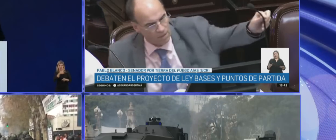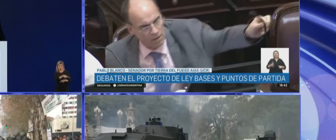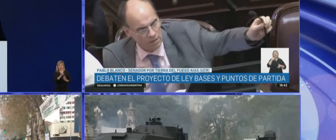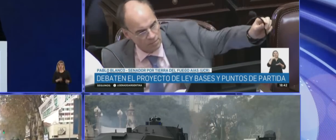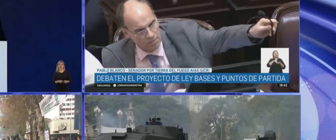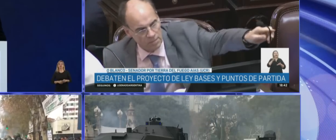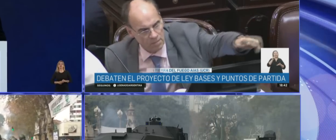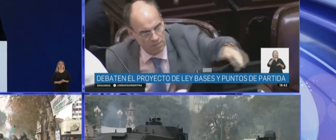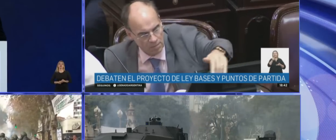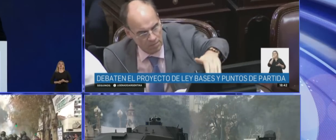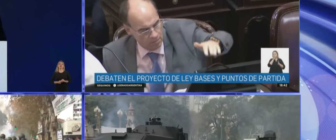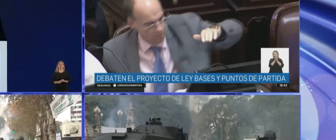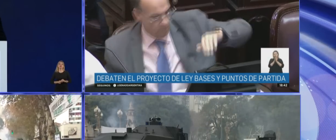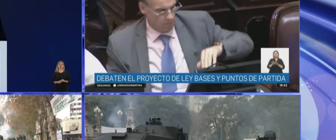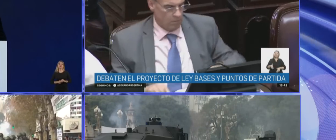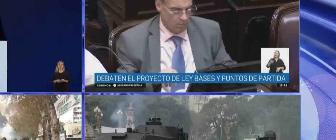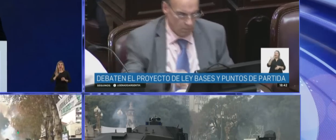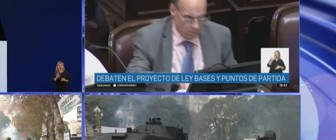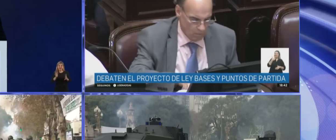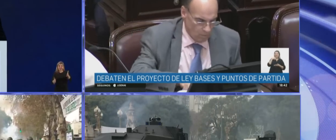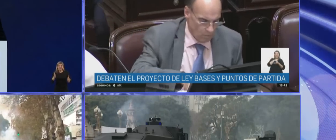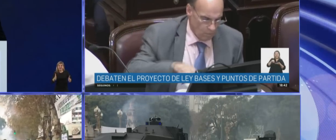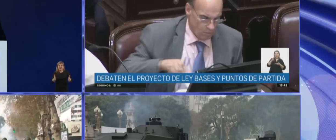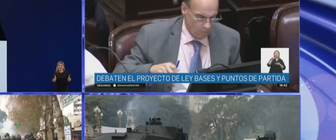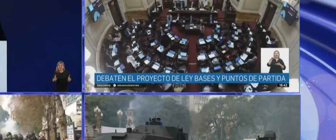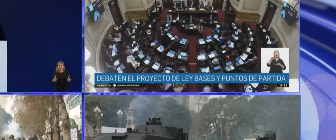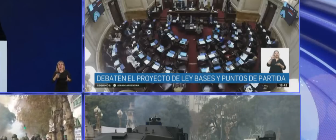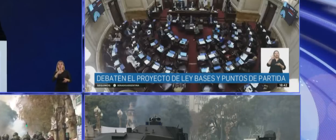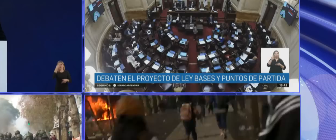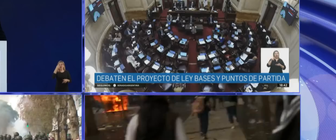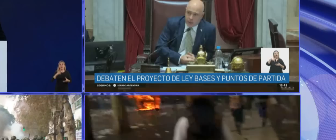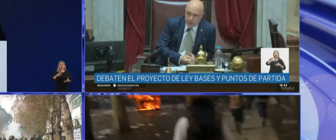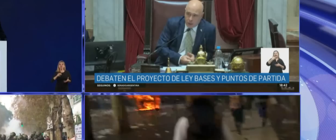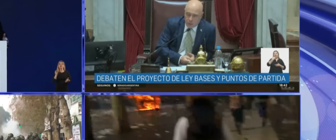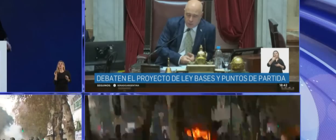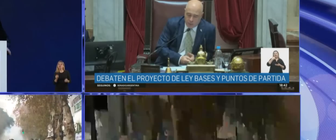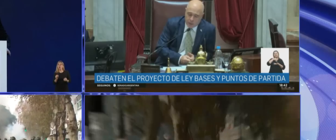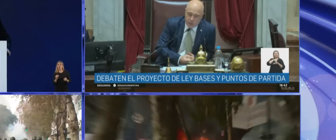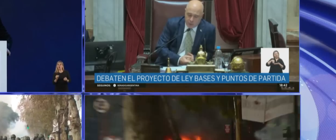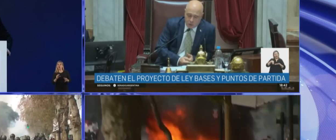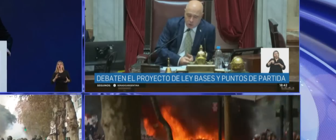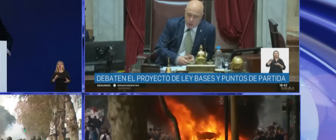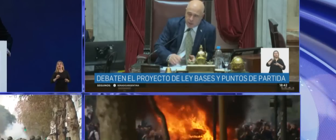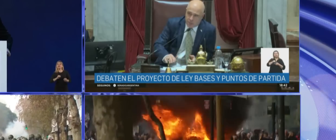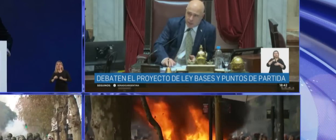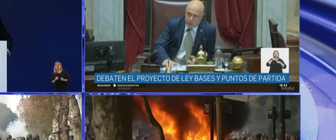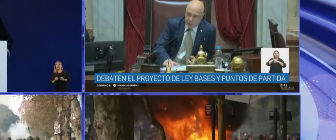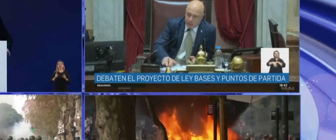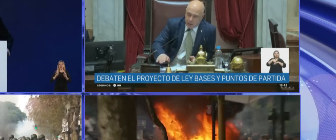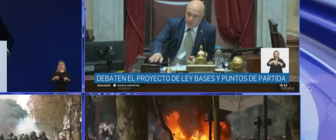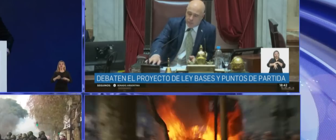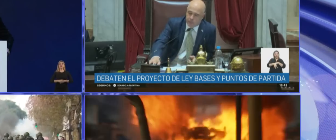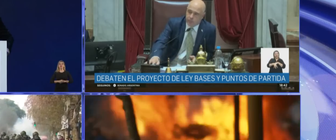ese contexto, que toda la crisis hiciera el trabajo del ajuste sucio y ellos volver como